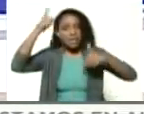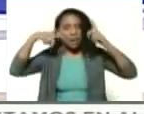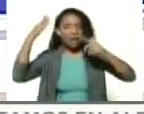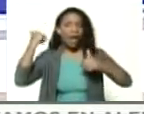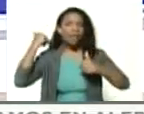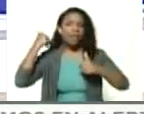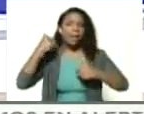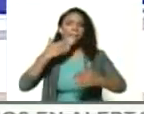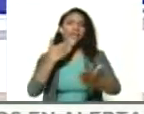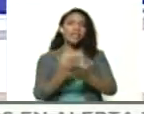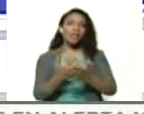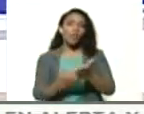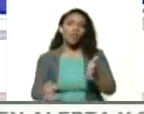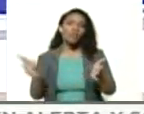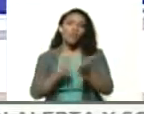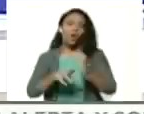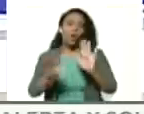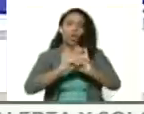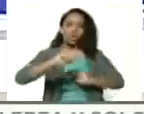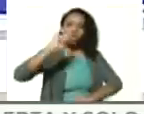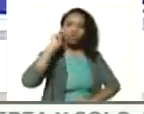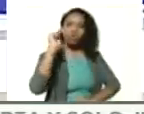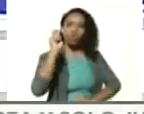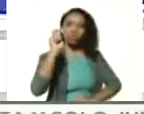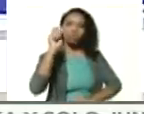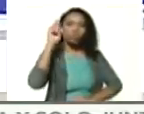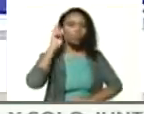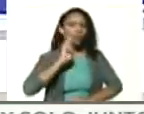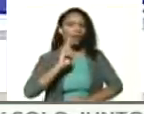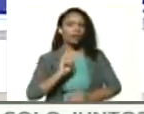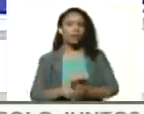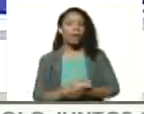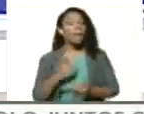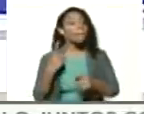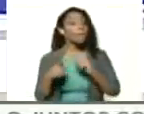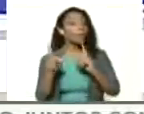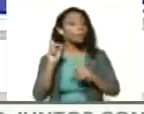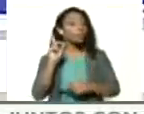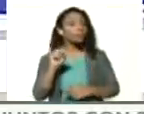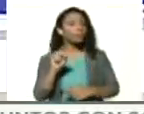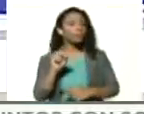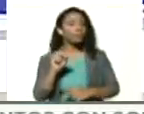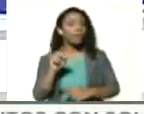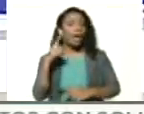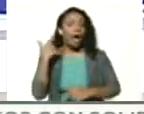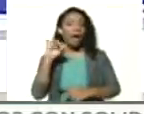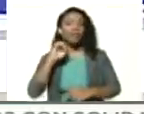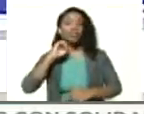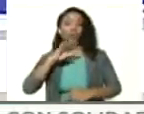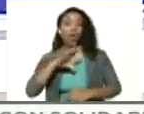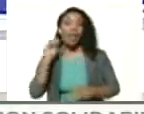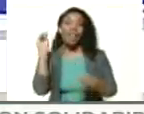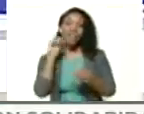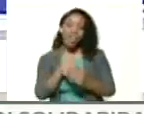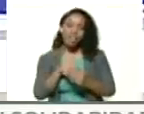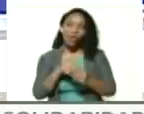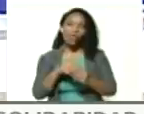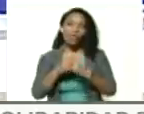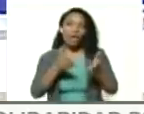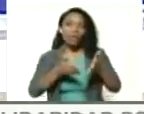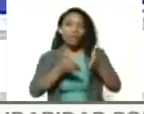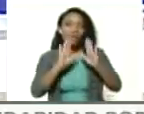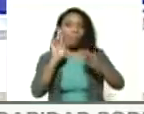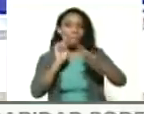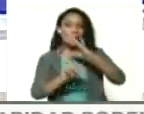exigir la reposición de la Constitución bolivariana. Pero también hay historias dentro del Palacio de Miraflores.